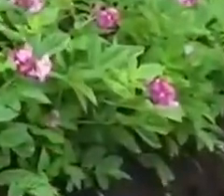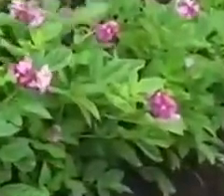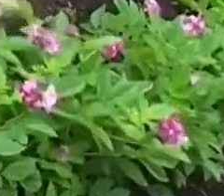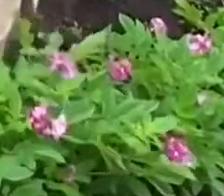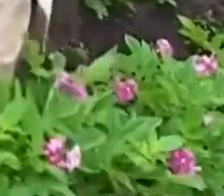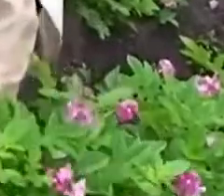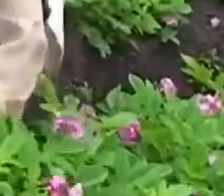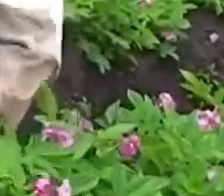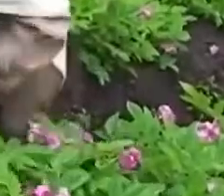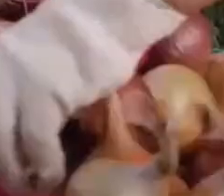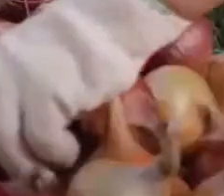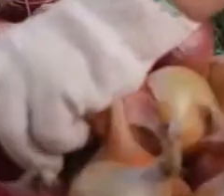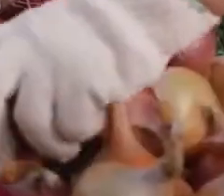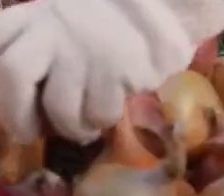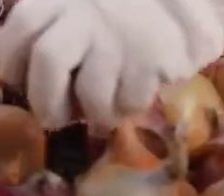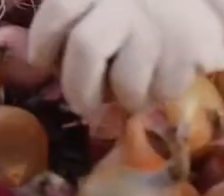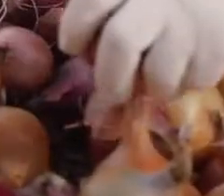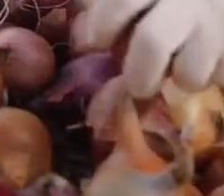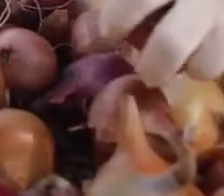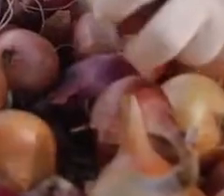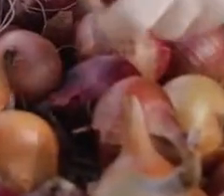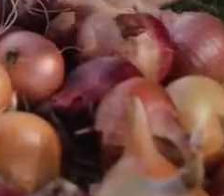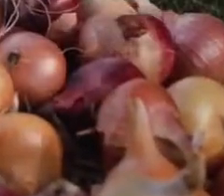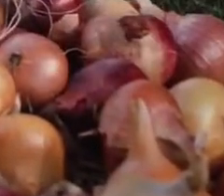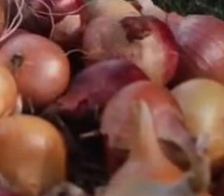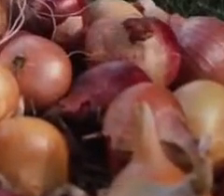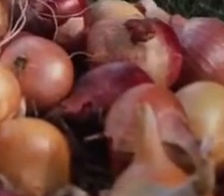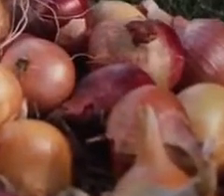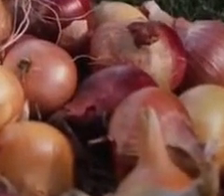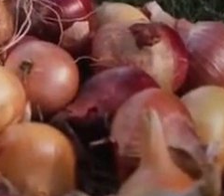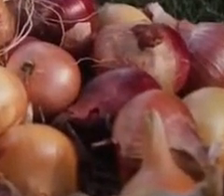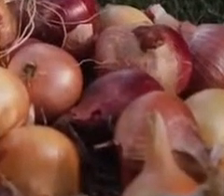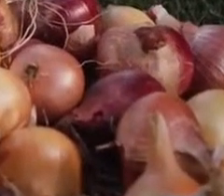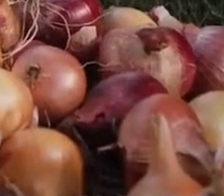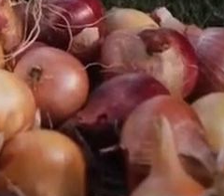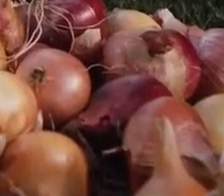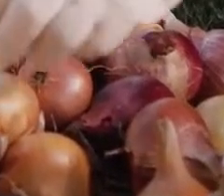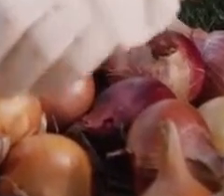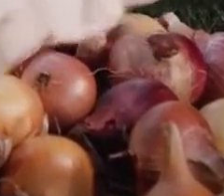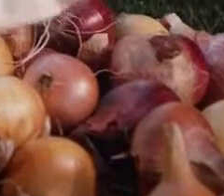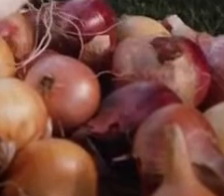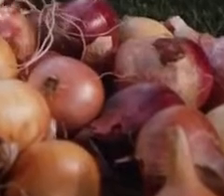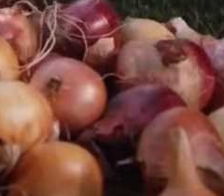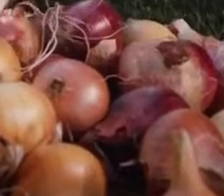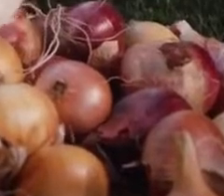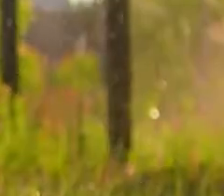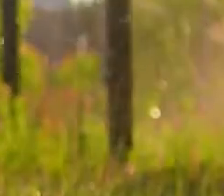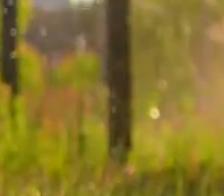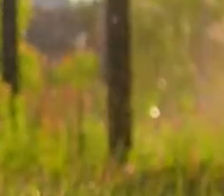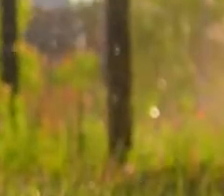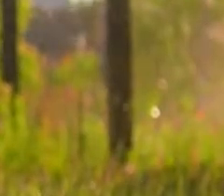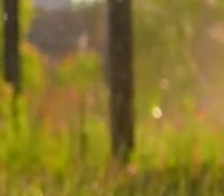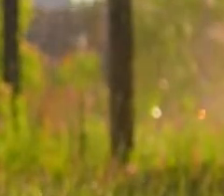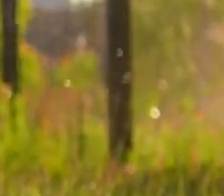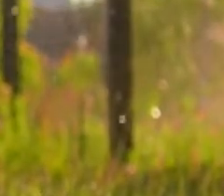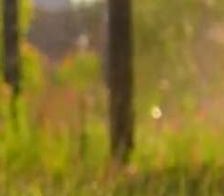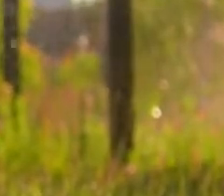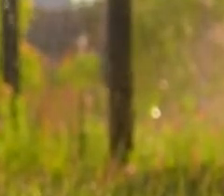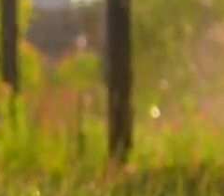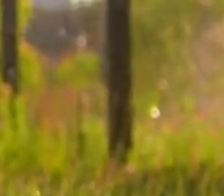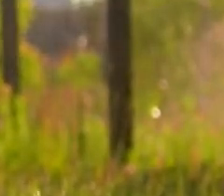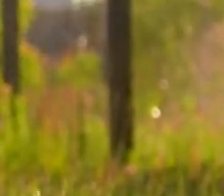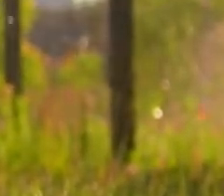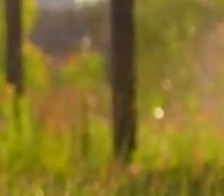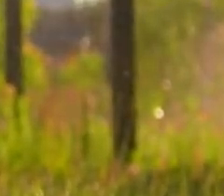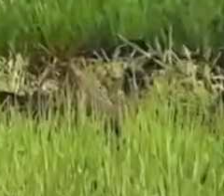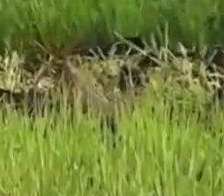más vulnerables. Y de igual forma, es necesario seguir fortaleciendo las capacidades de las organizaciones de